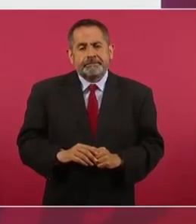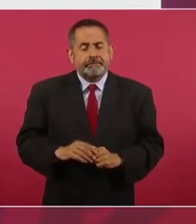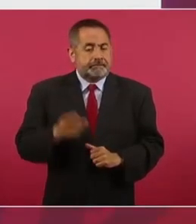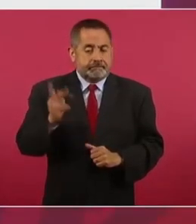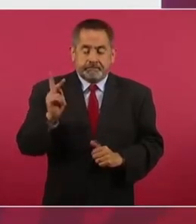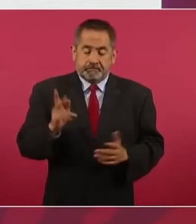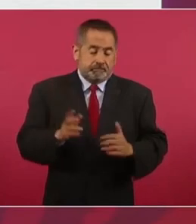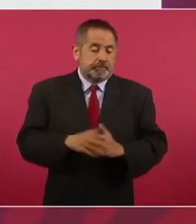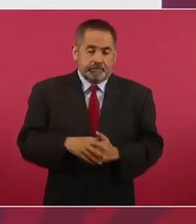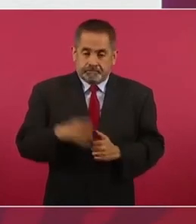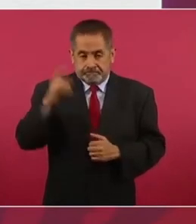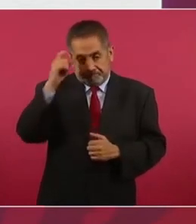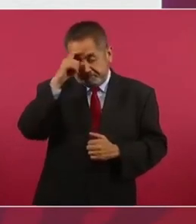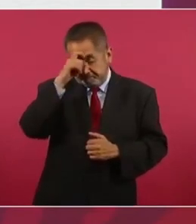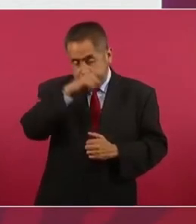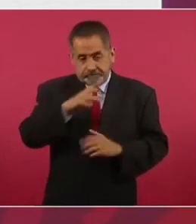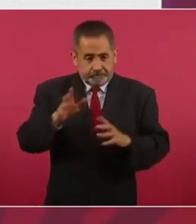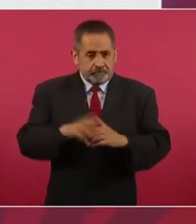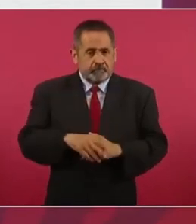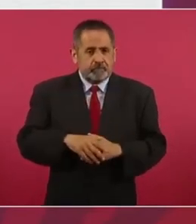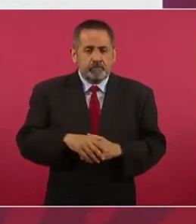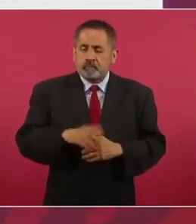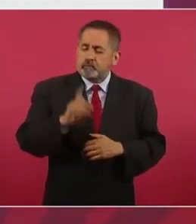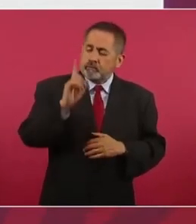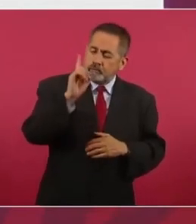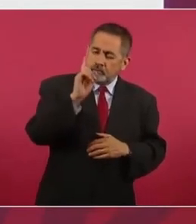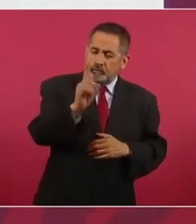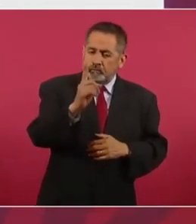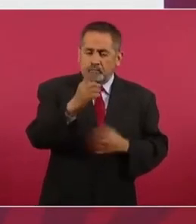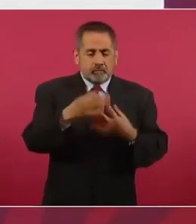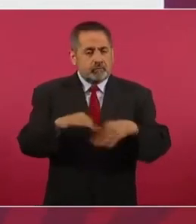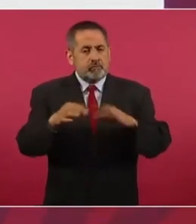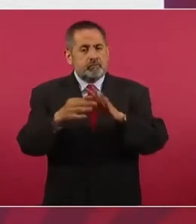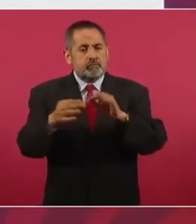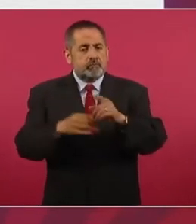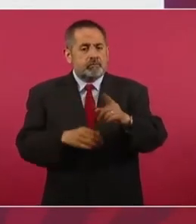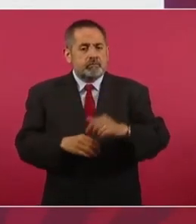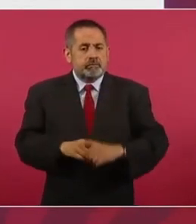Pero nos ha costado mucho. Y hay algo importante.